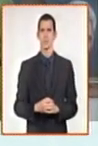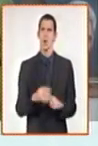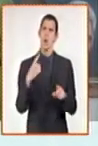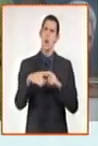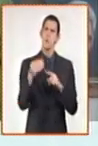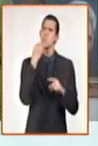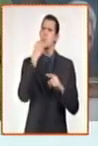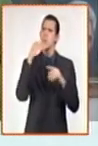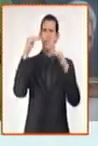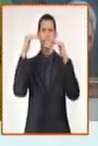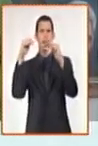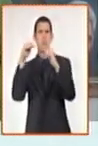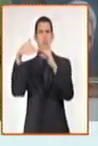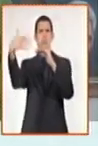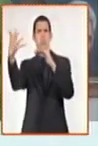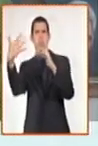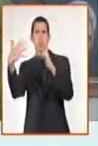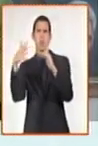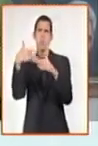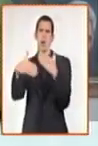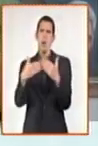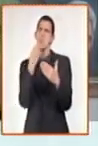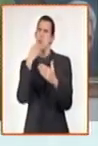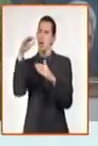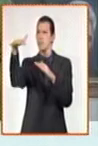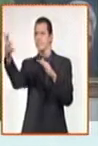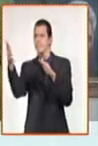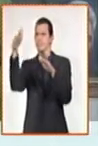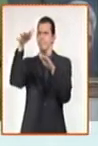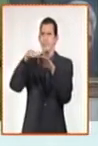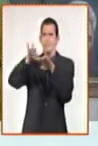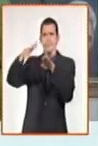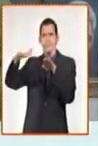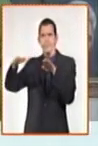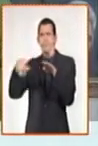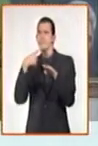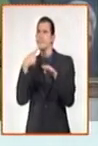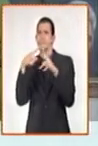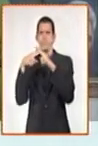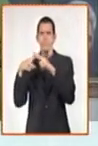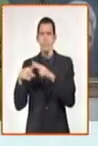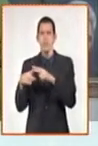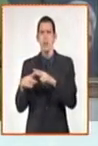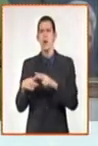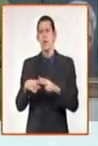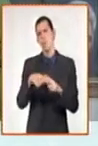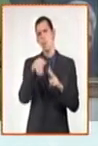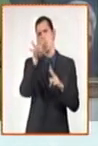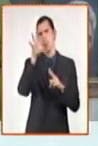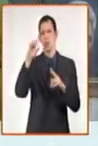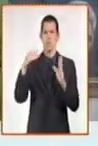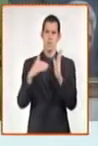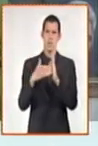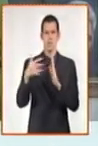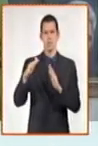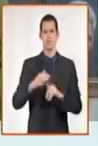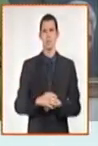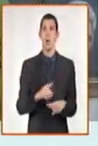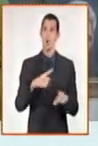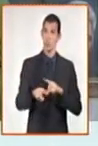casi 50%, un poquito más del 50% los parciales de techo, que por supuesto son las que primeramente se recuperarían, que